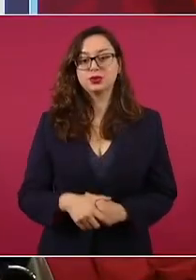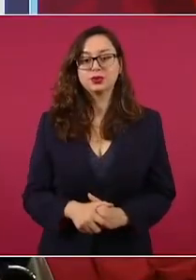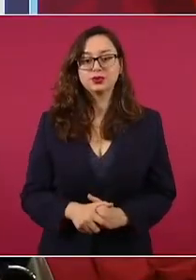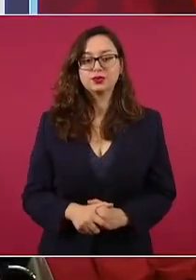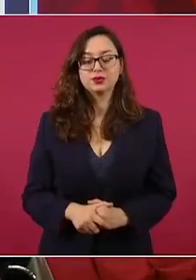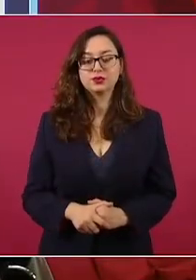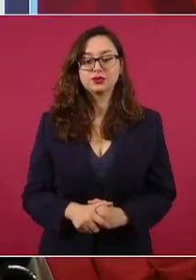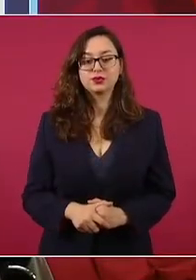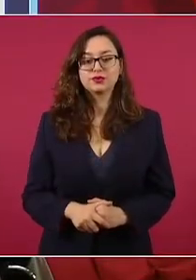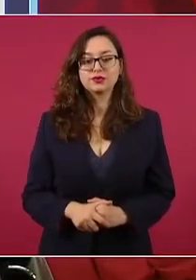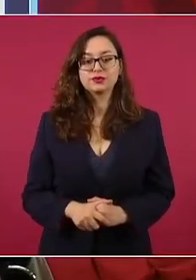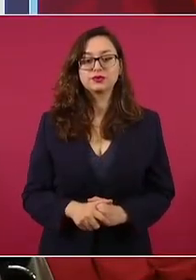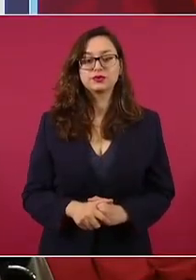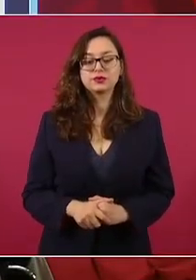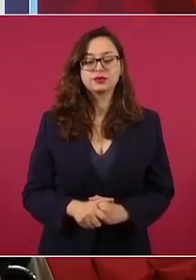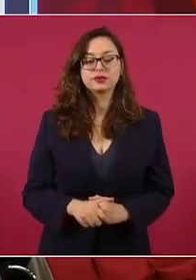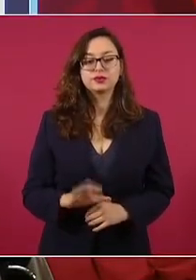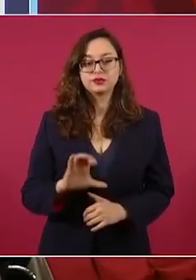Chema.